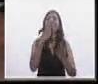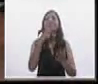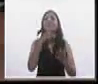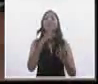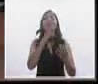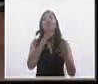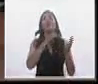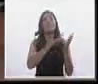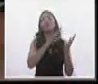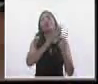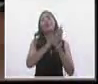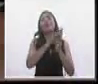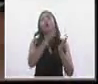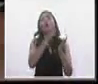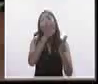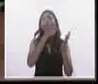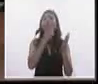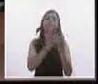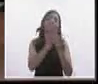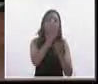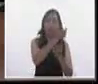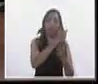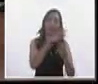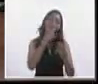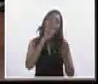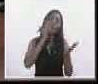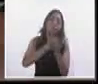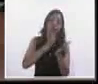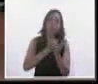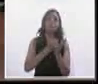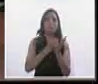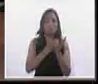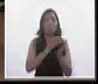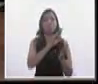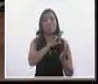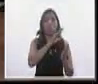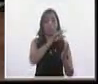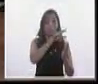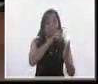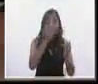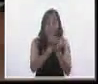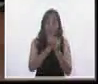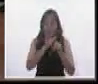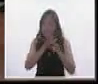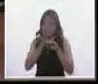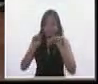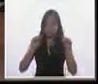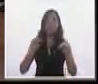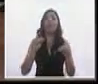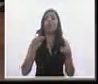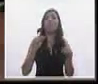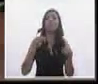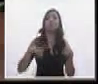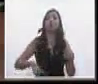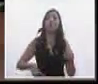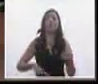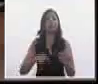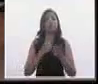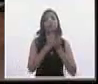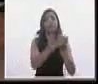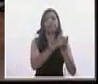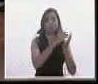apoyos y cuando haces adecuación tamb Ahí está para las empresas que se pongan otra llamada Dice ev